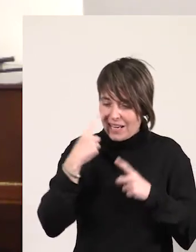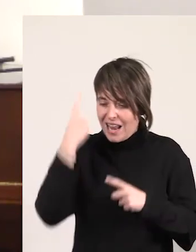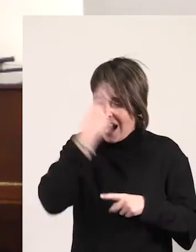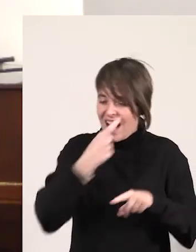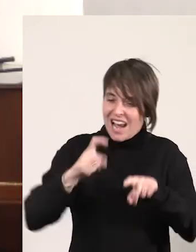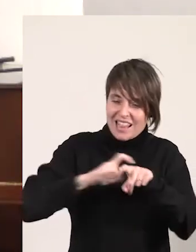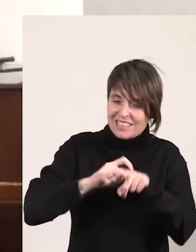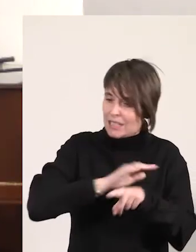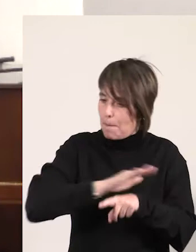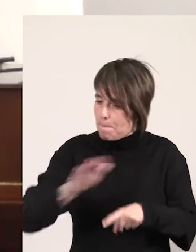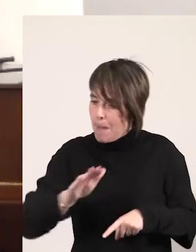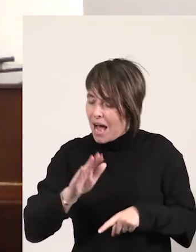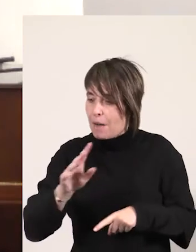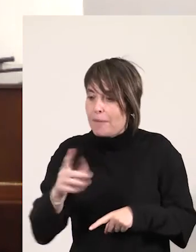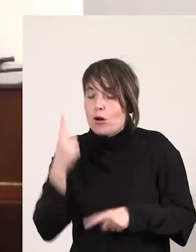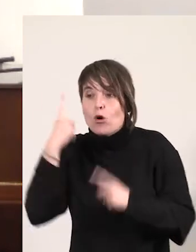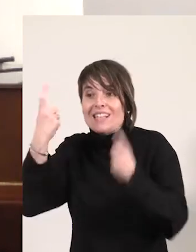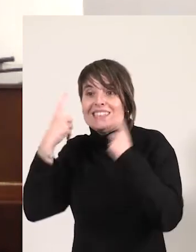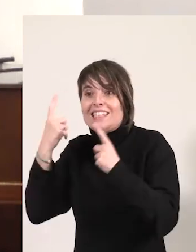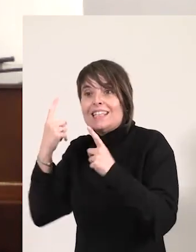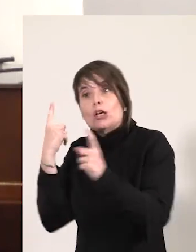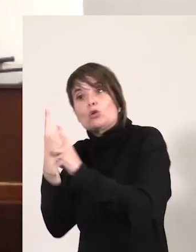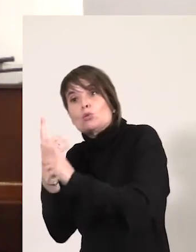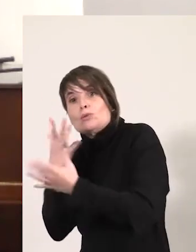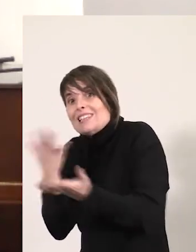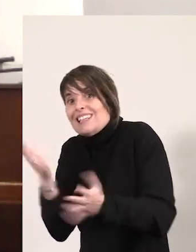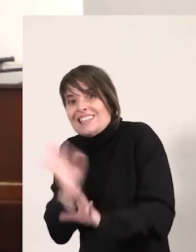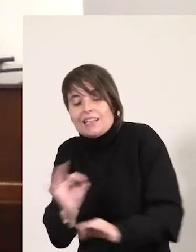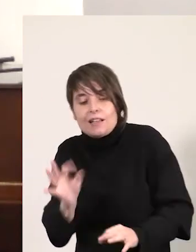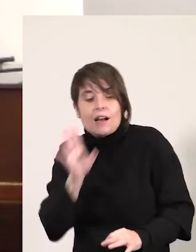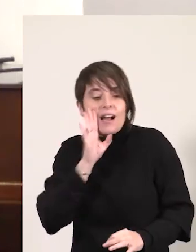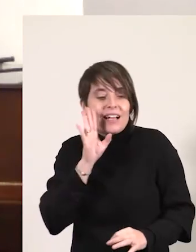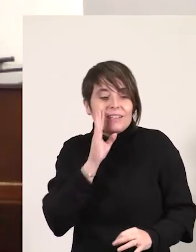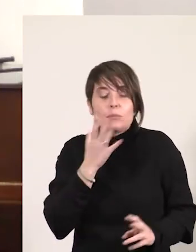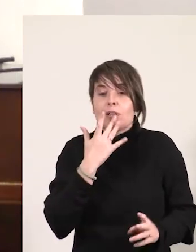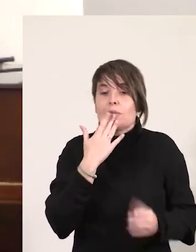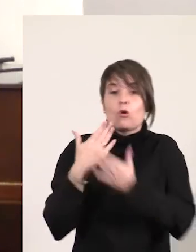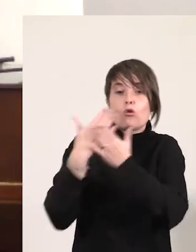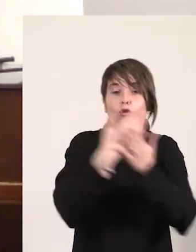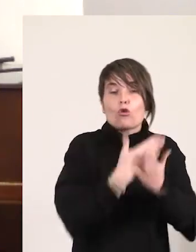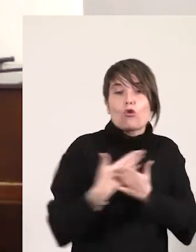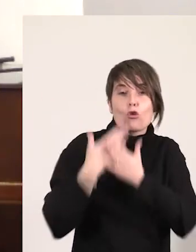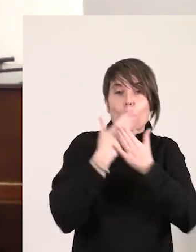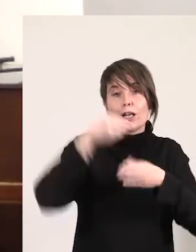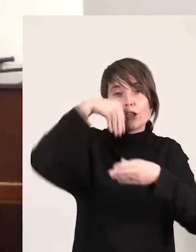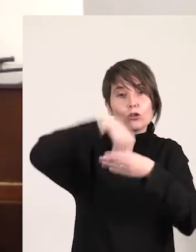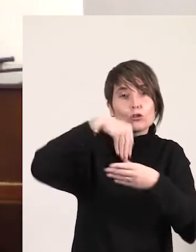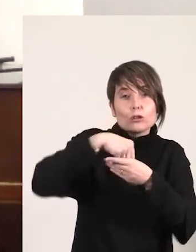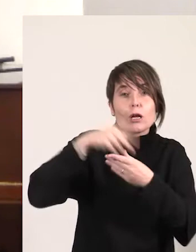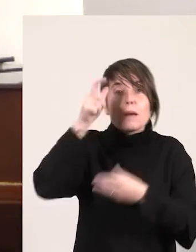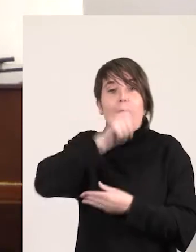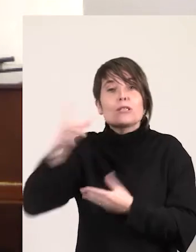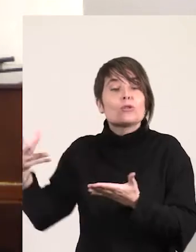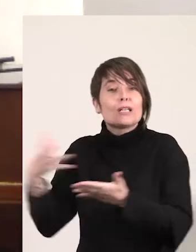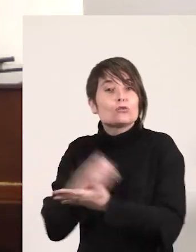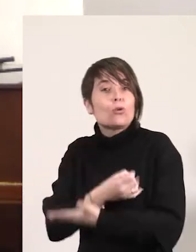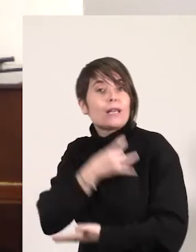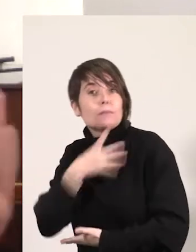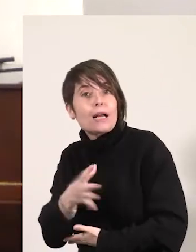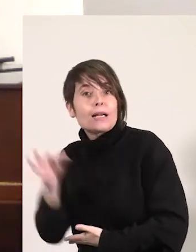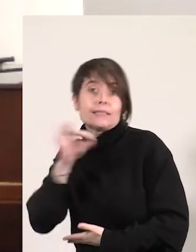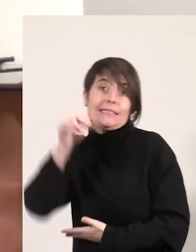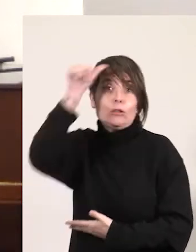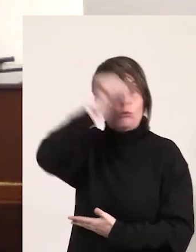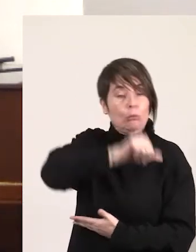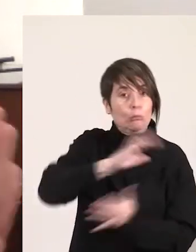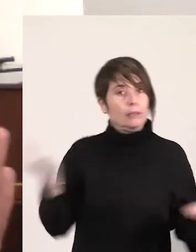han enseñado que ser racista es malo, pero que no nos han enseñado a no ser racistas, me refiero a lo que decía antes, ¿no? Un temario escolar en donde todo el